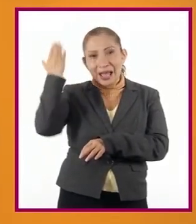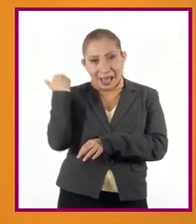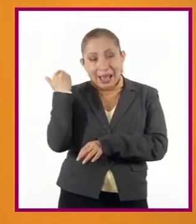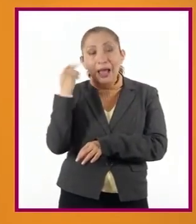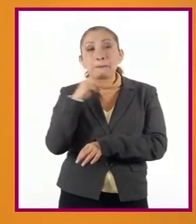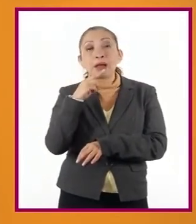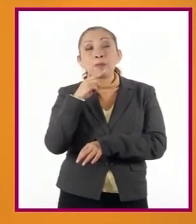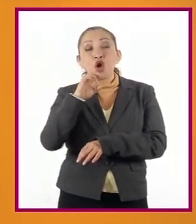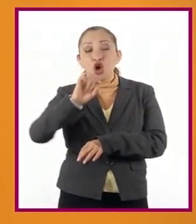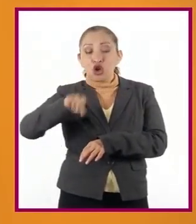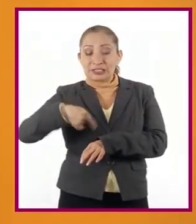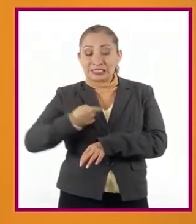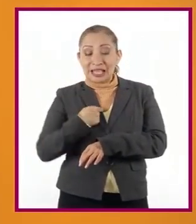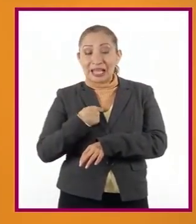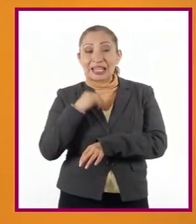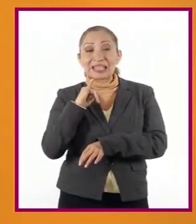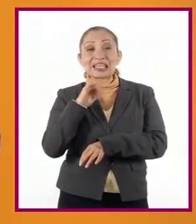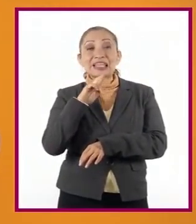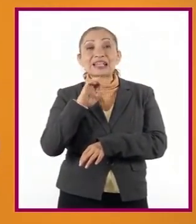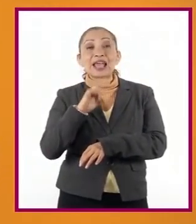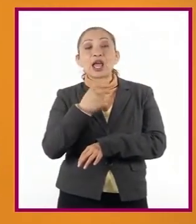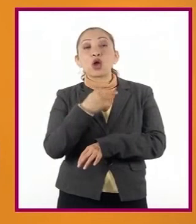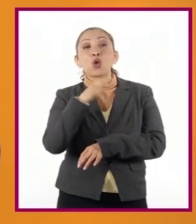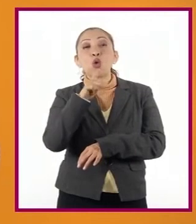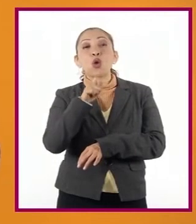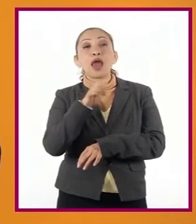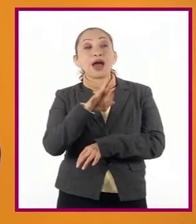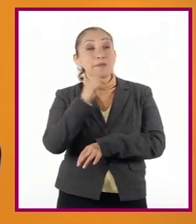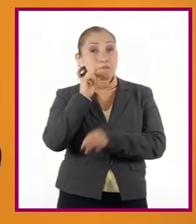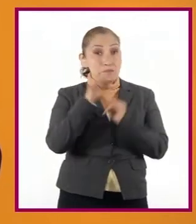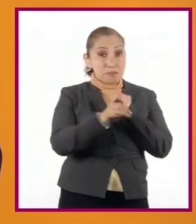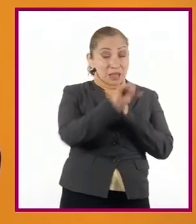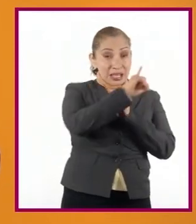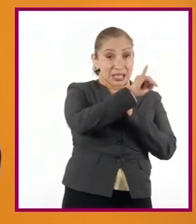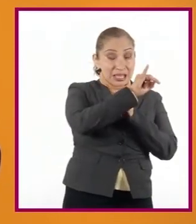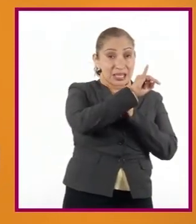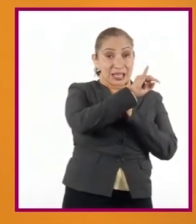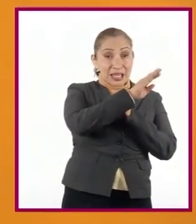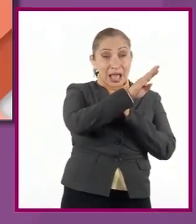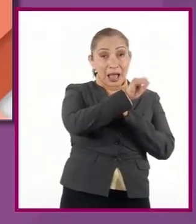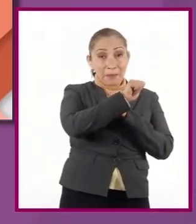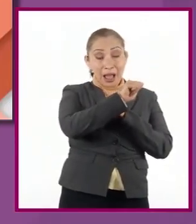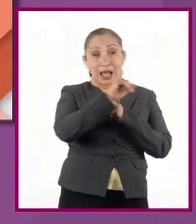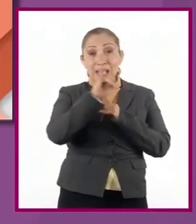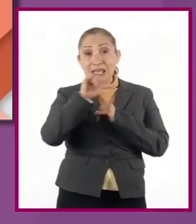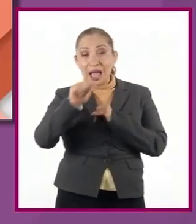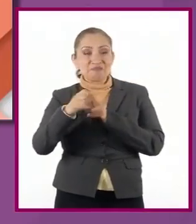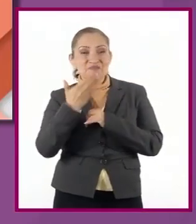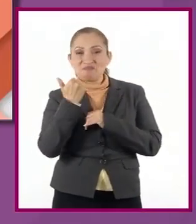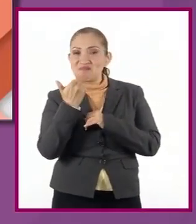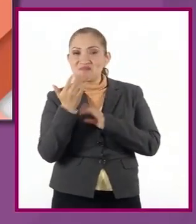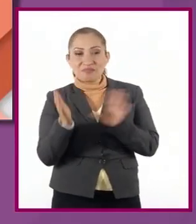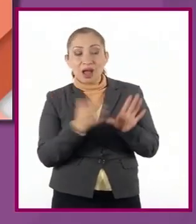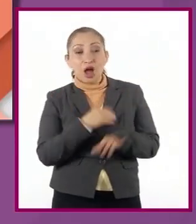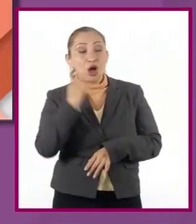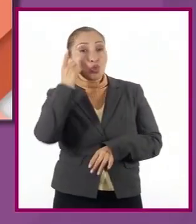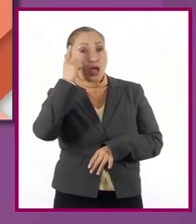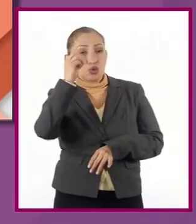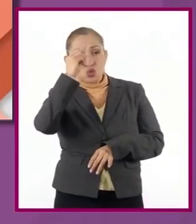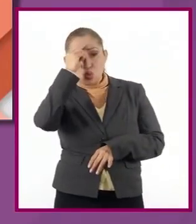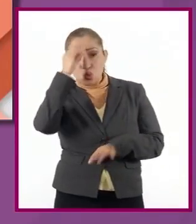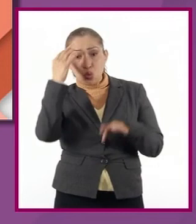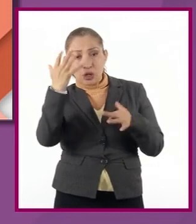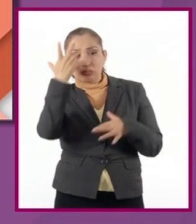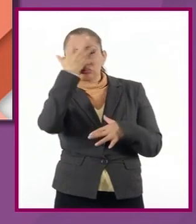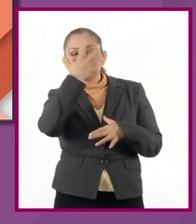el verbo ser es irregular, por lo tanto no aplica la misma terminación del copretérito. Dueña de genialidad